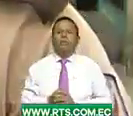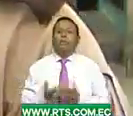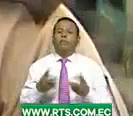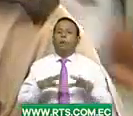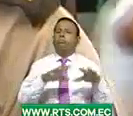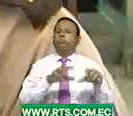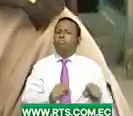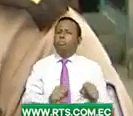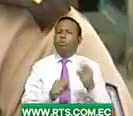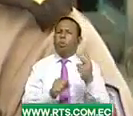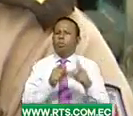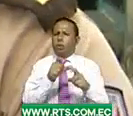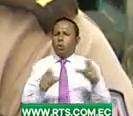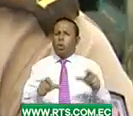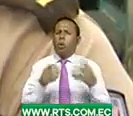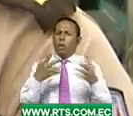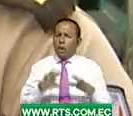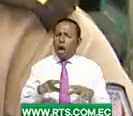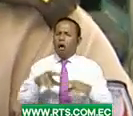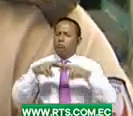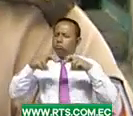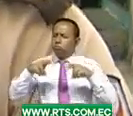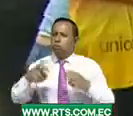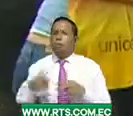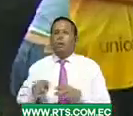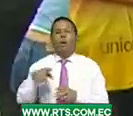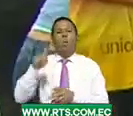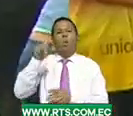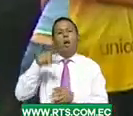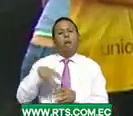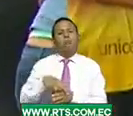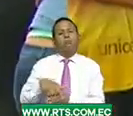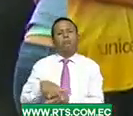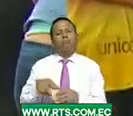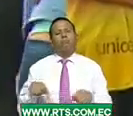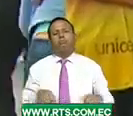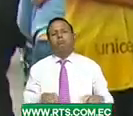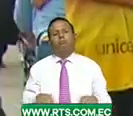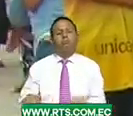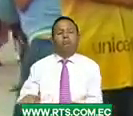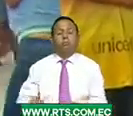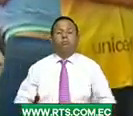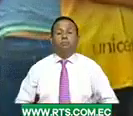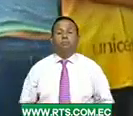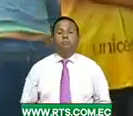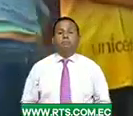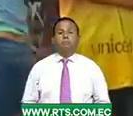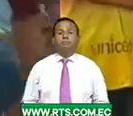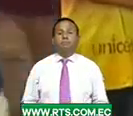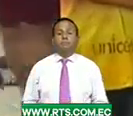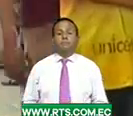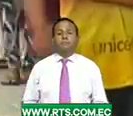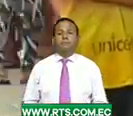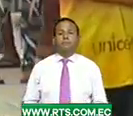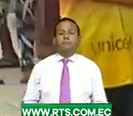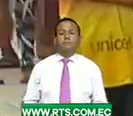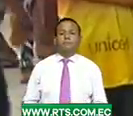dos personas detenidas para investigaciones. Informó Eric Zambrano.